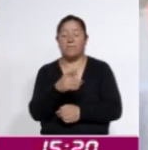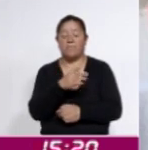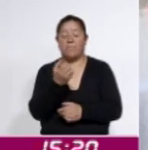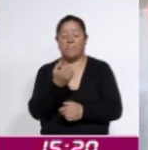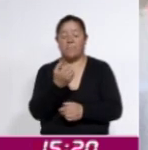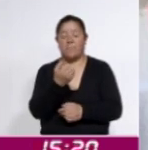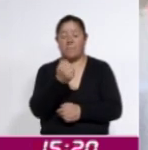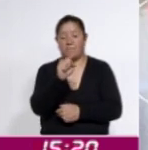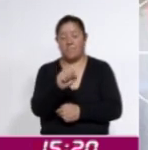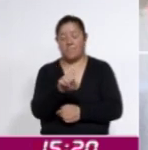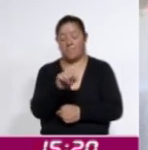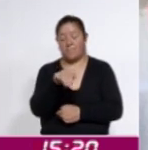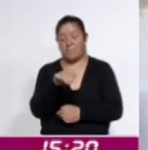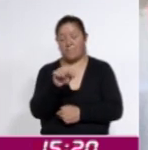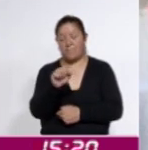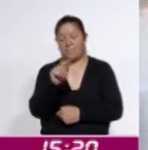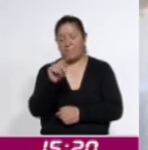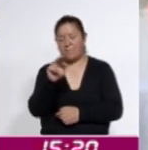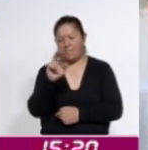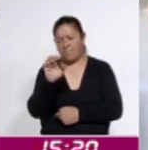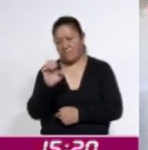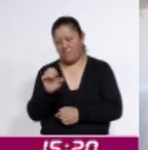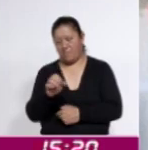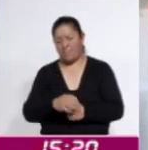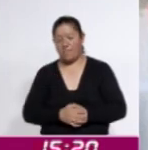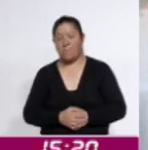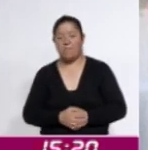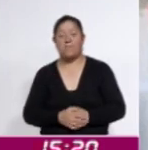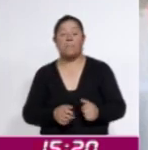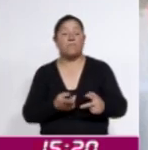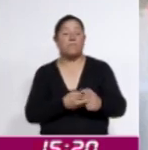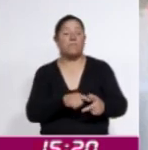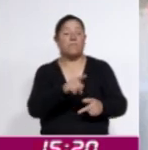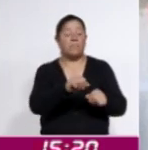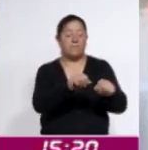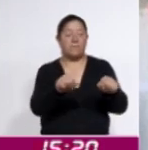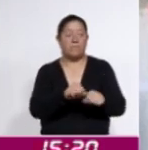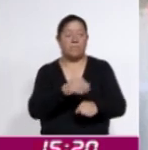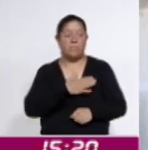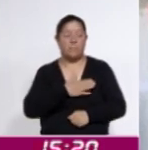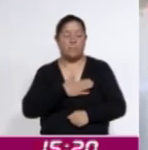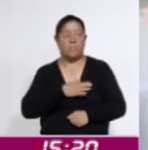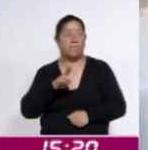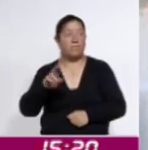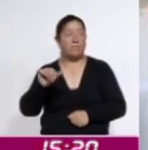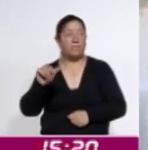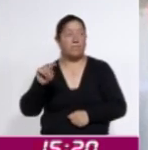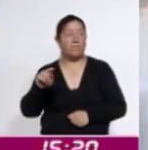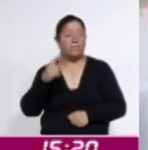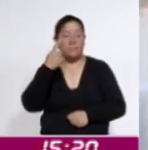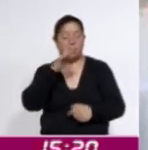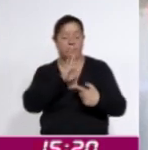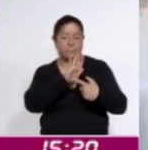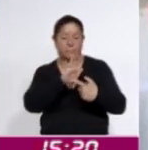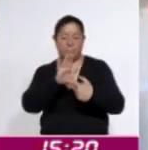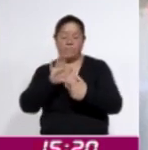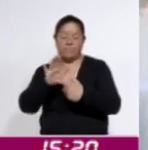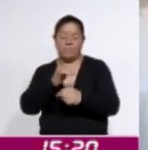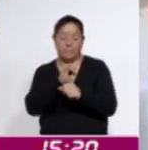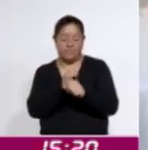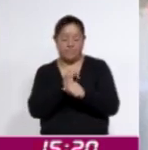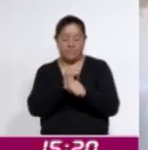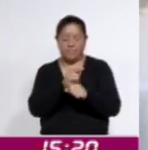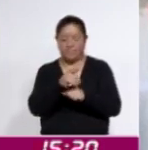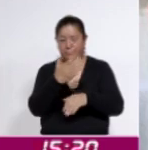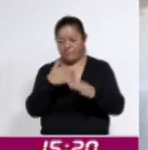Es un coloquio que surge en nuestras aulas en la Universidad Autónoma de Tlaxcala con la inquietud de mostrar las investigaciones y los avances de tesis